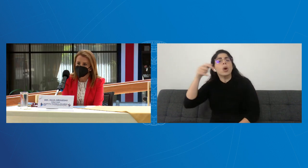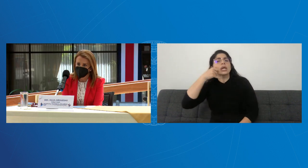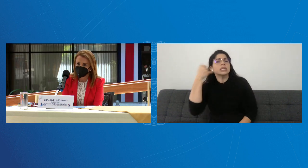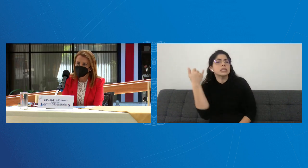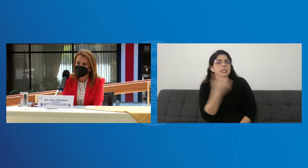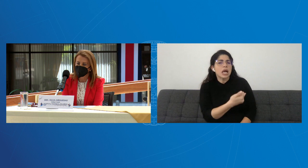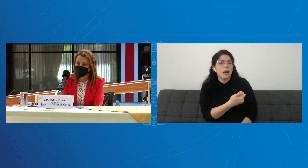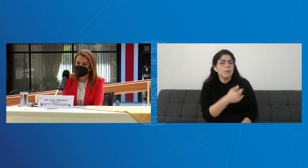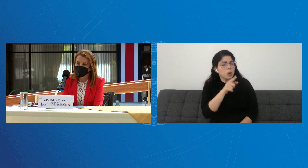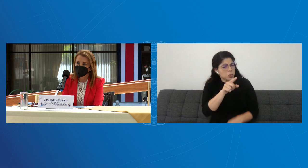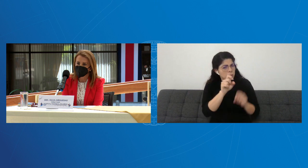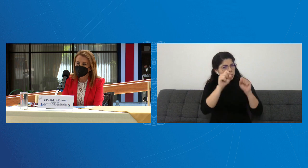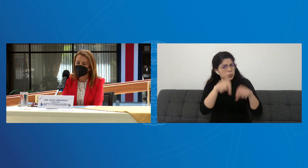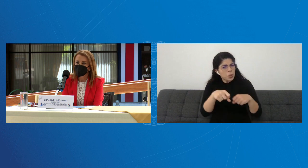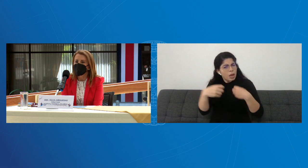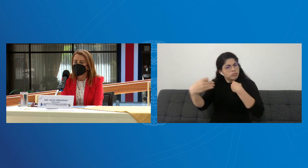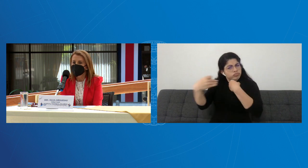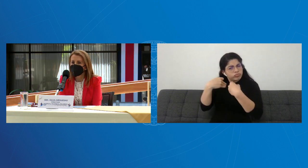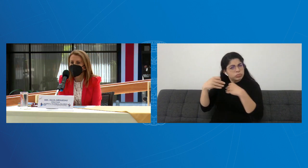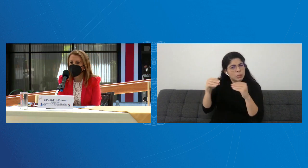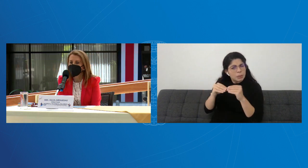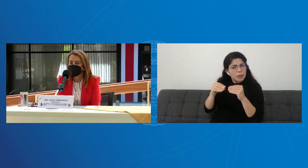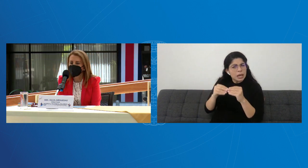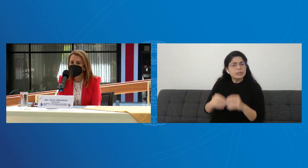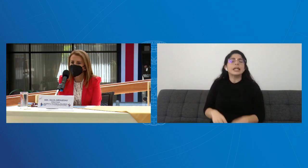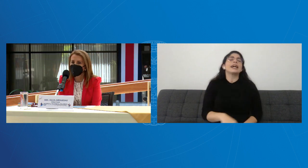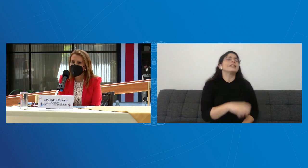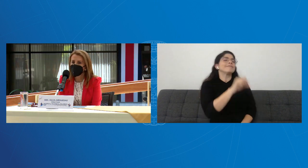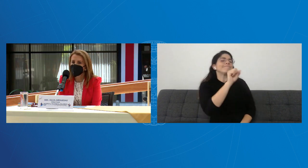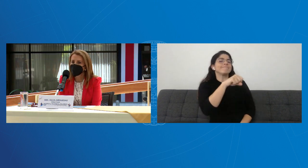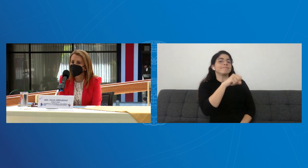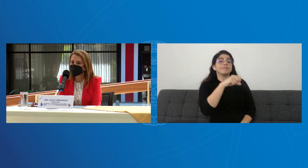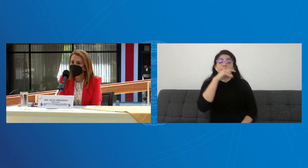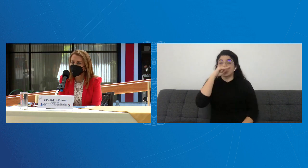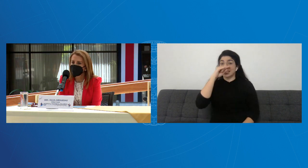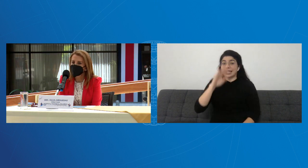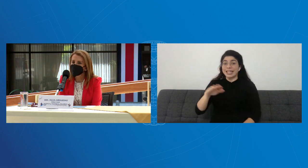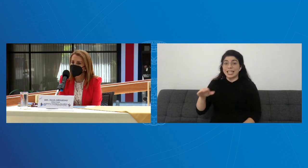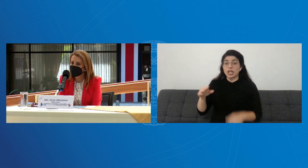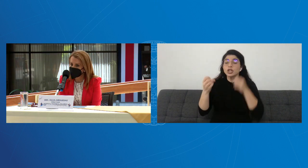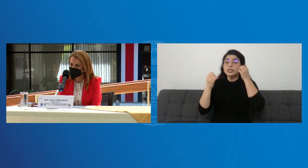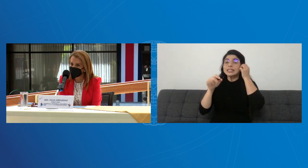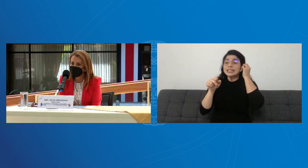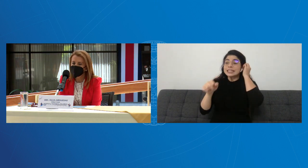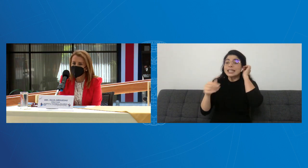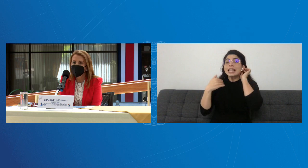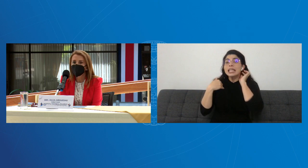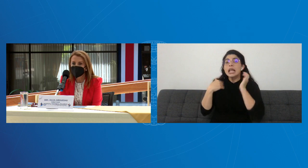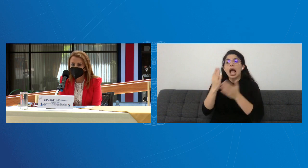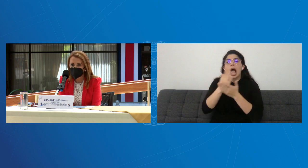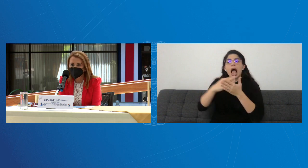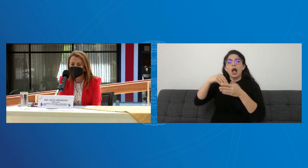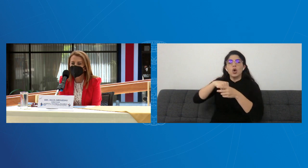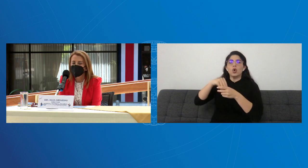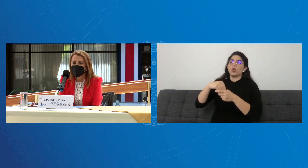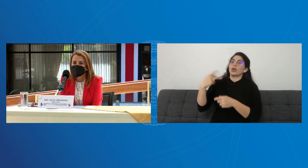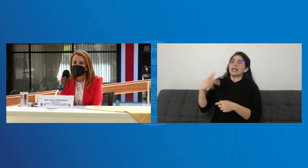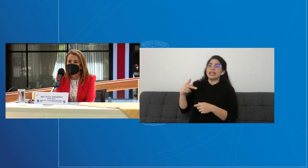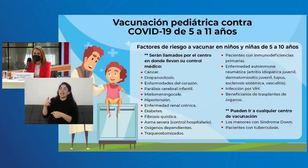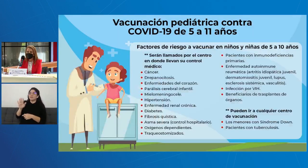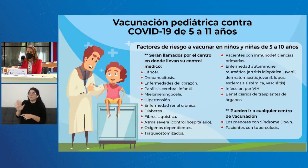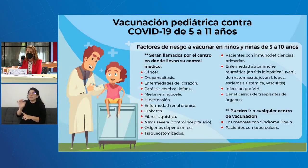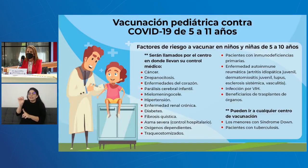Tal vez usted nos pueda dar el detalle. Sí, los niños con condiciones de riesgo complejas